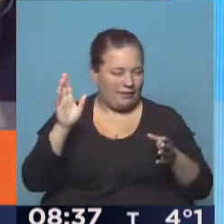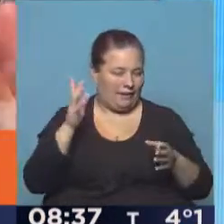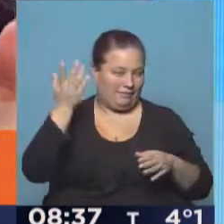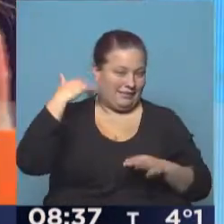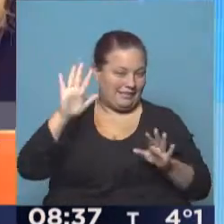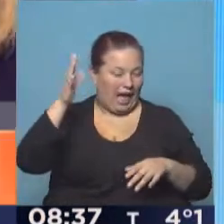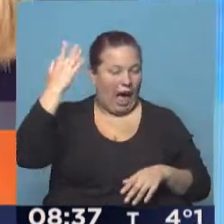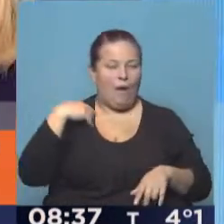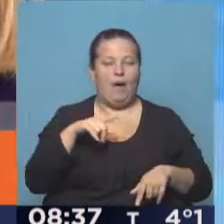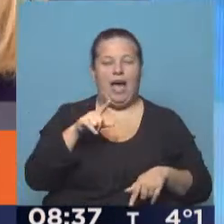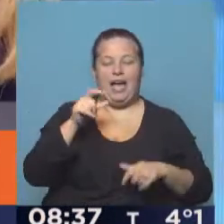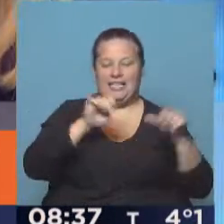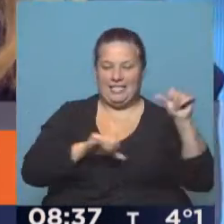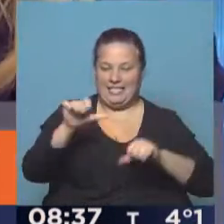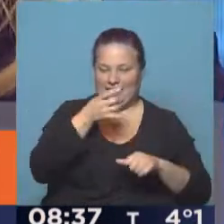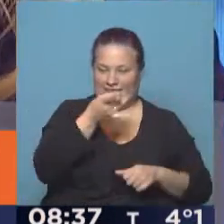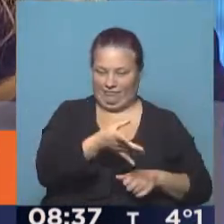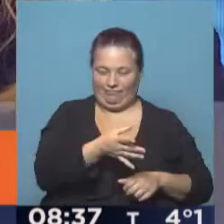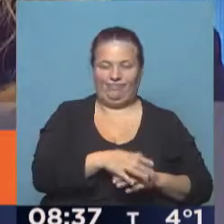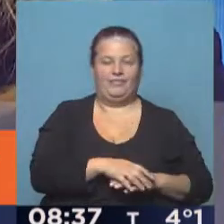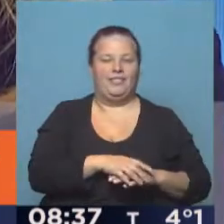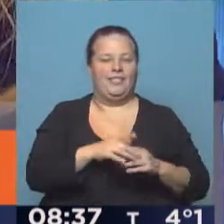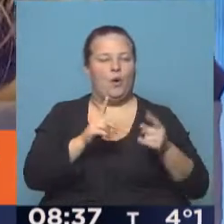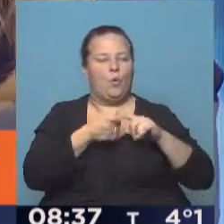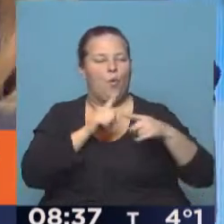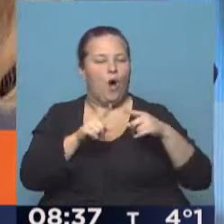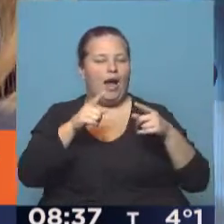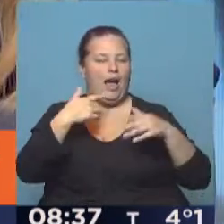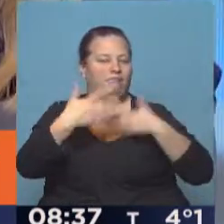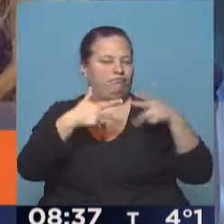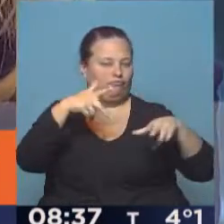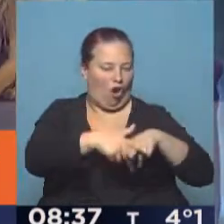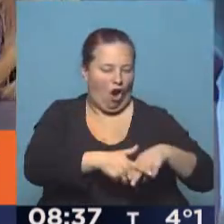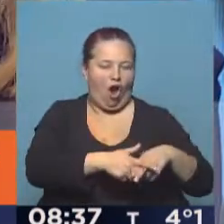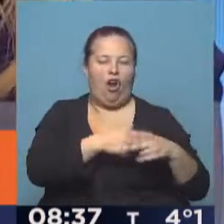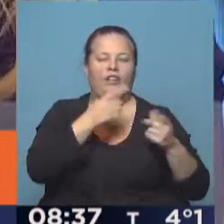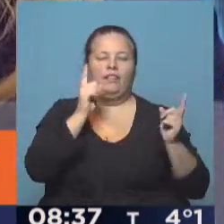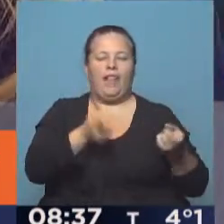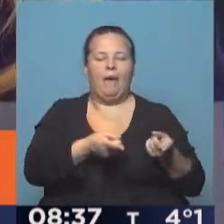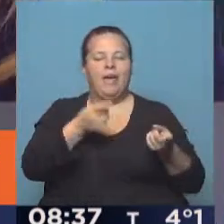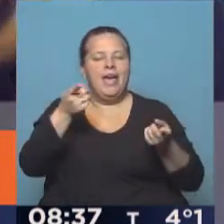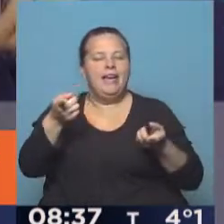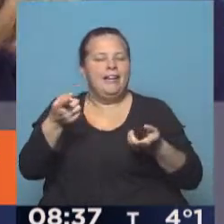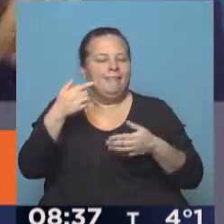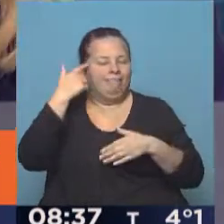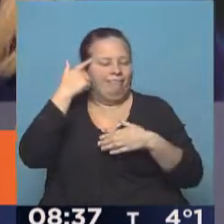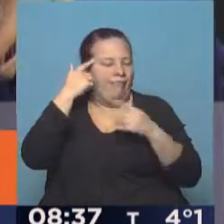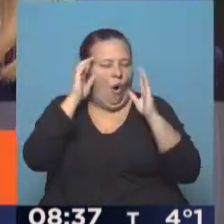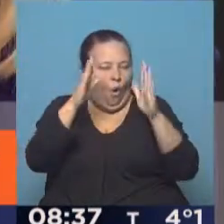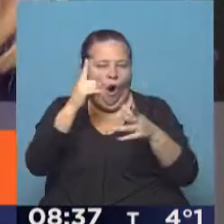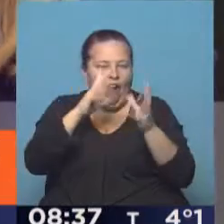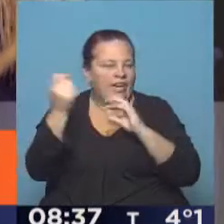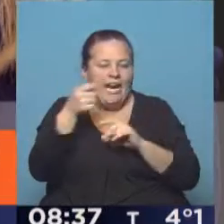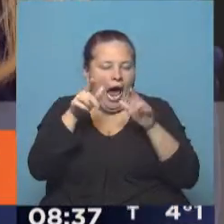da sobre todo en la ciencia, ¿no? Coartar el progreso y que el sentido vaya de un solo lado, al